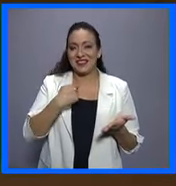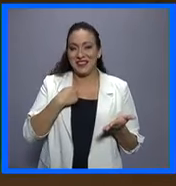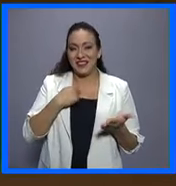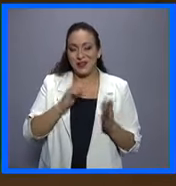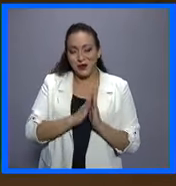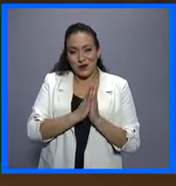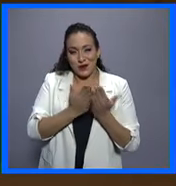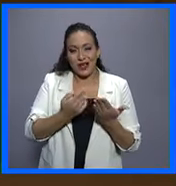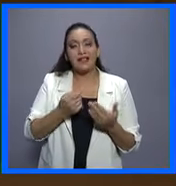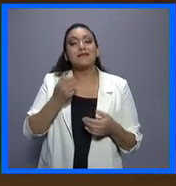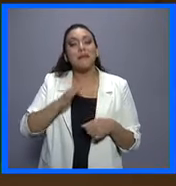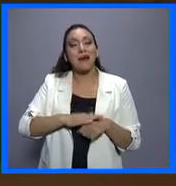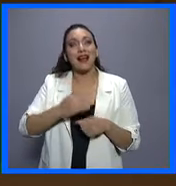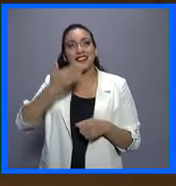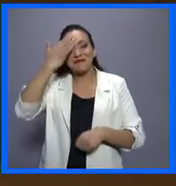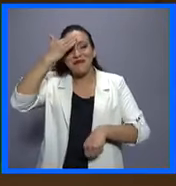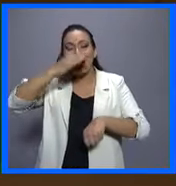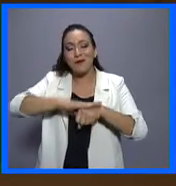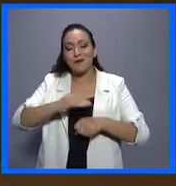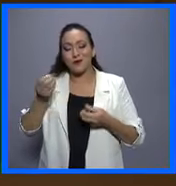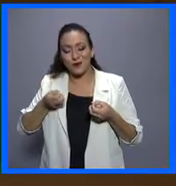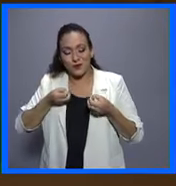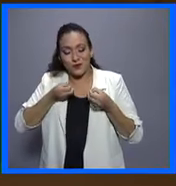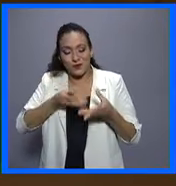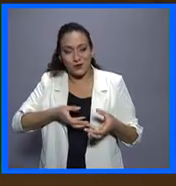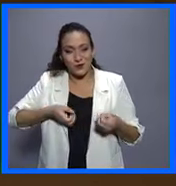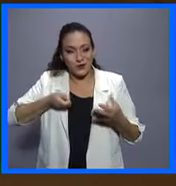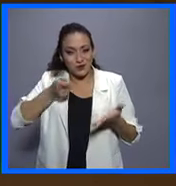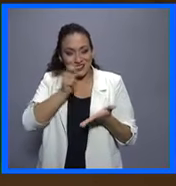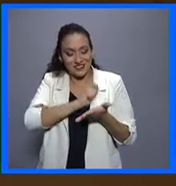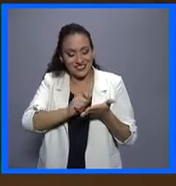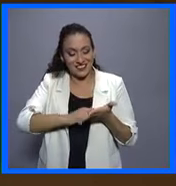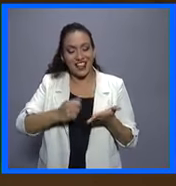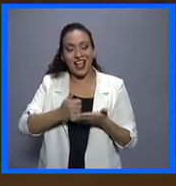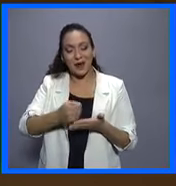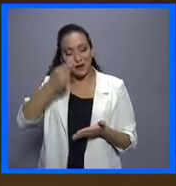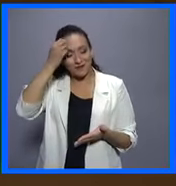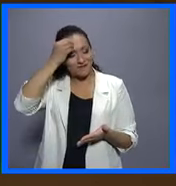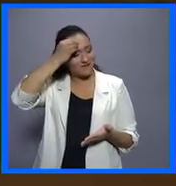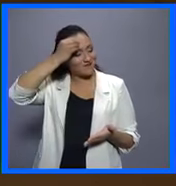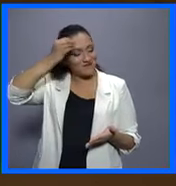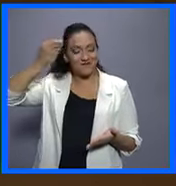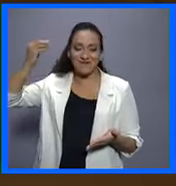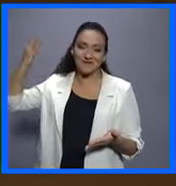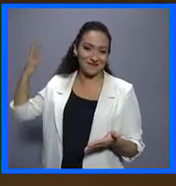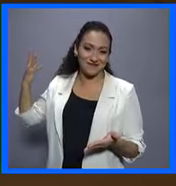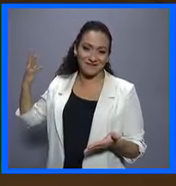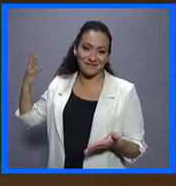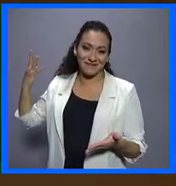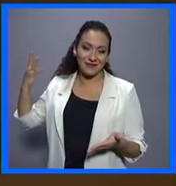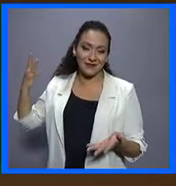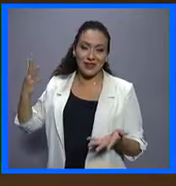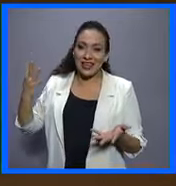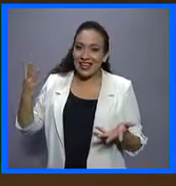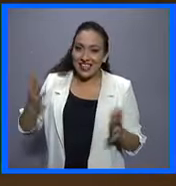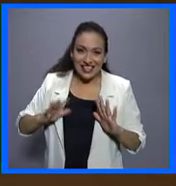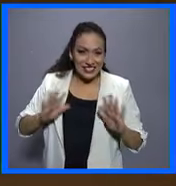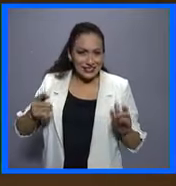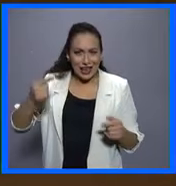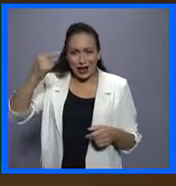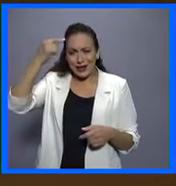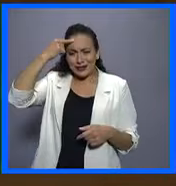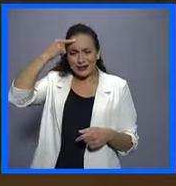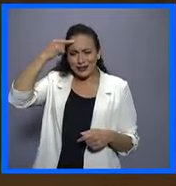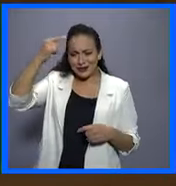son memorísticas, pero las escribo para olvidar. Ya no está el conflicto en